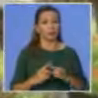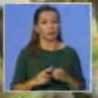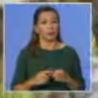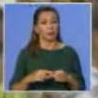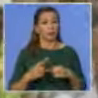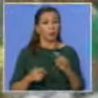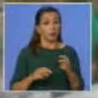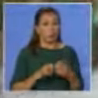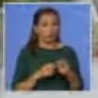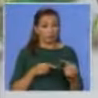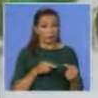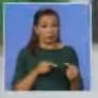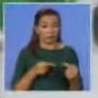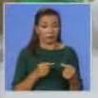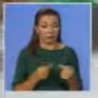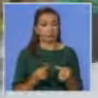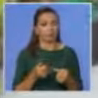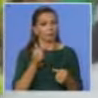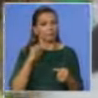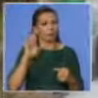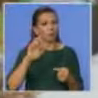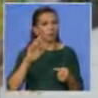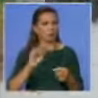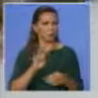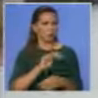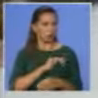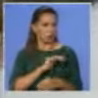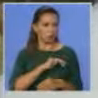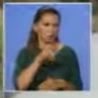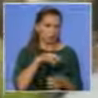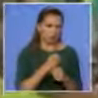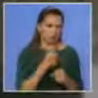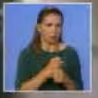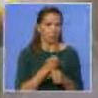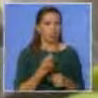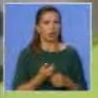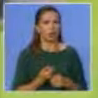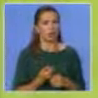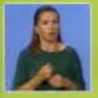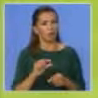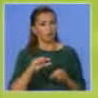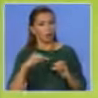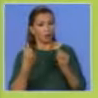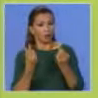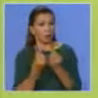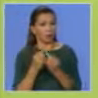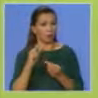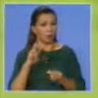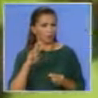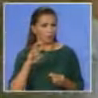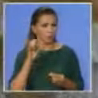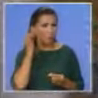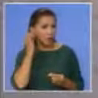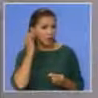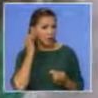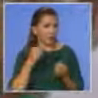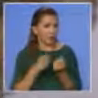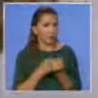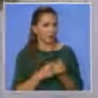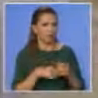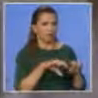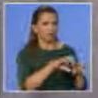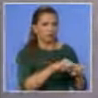contienda ocurrió tal vez este lunes, cuando un funcionario municipal fue retenido por simpatizantes de la candidata Bonilla, entre algunos